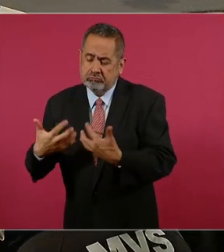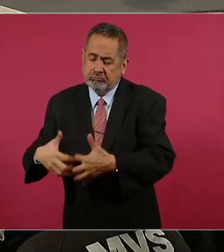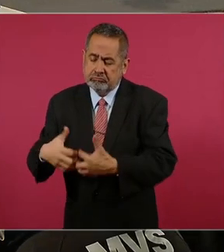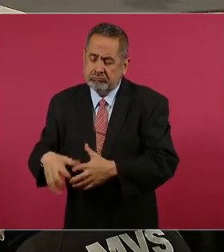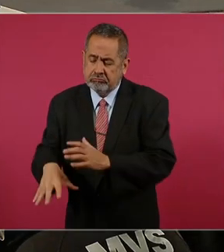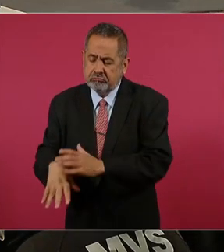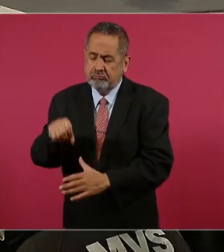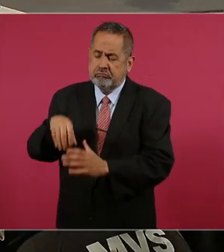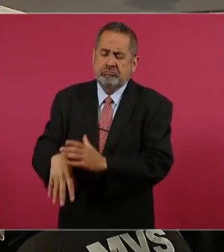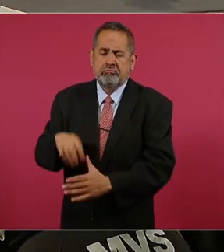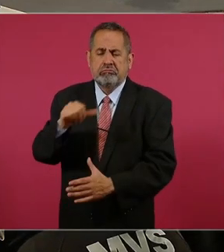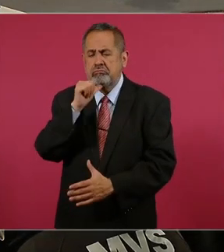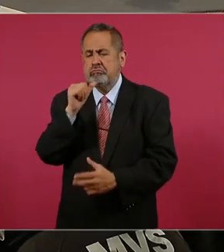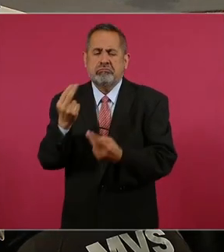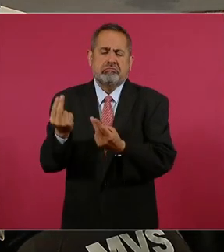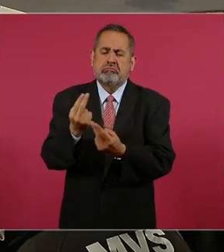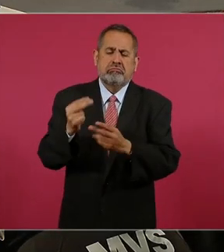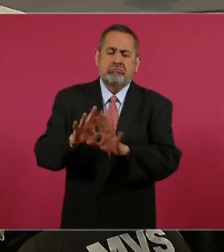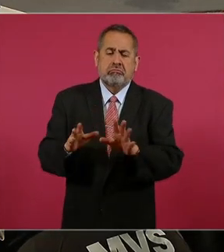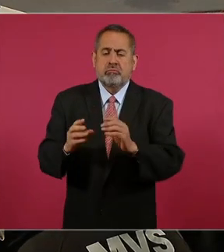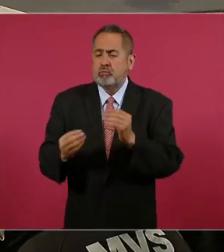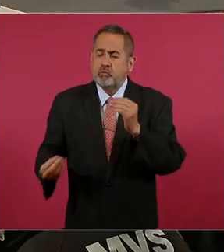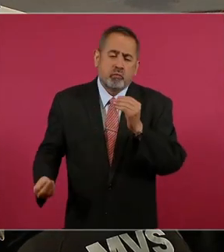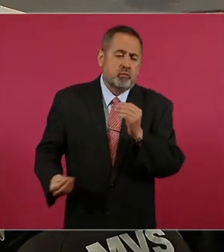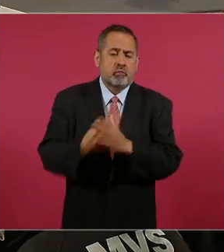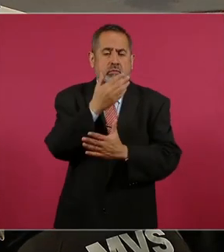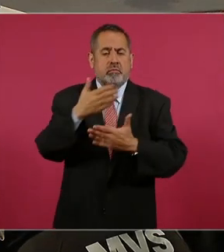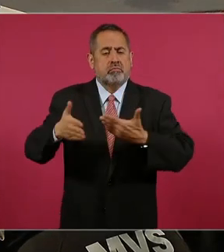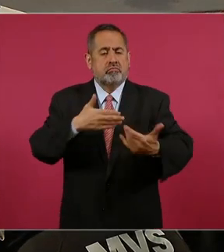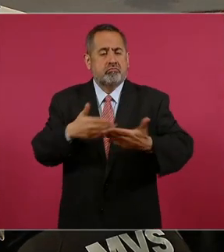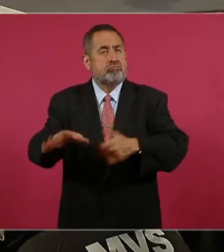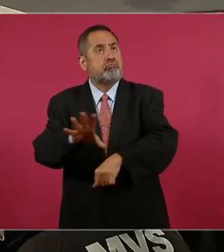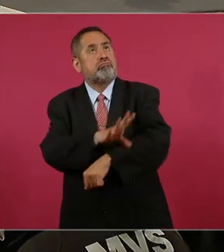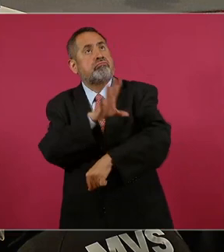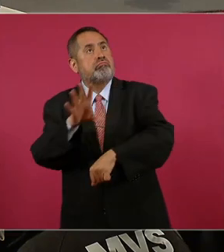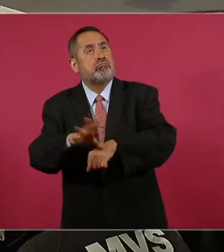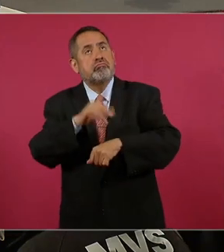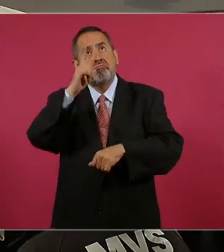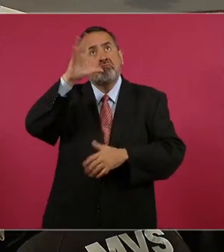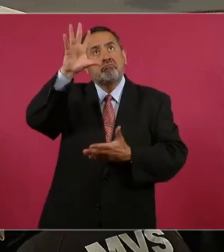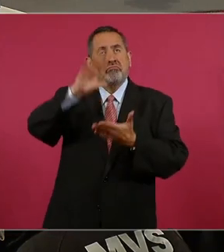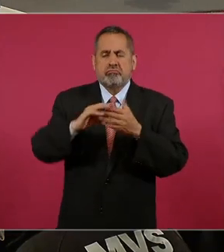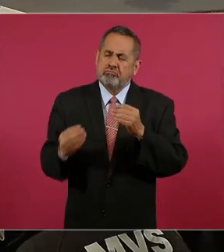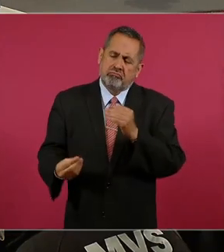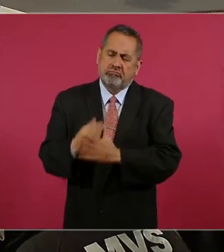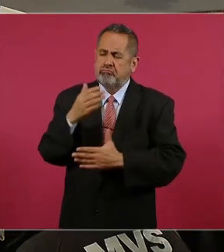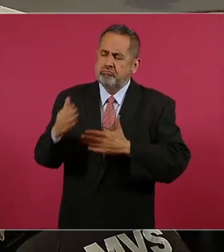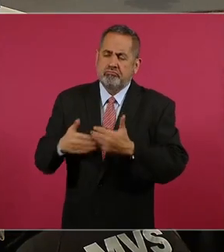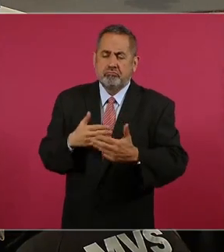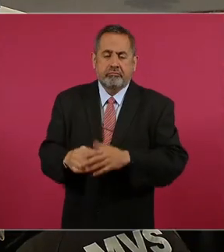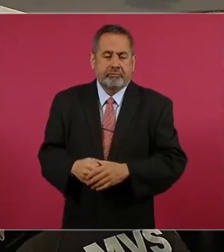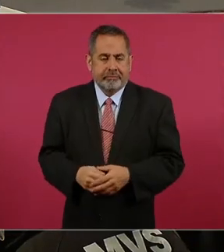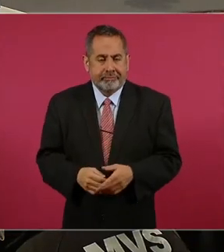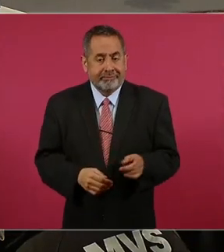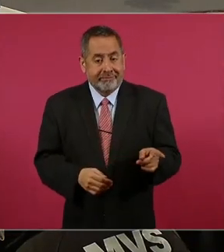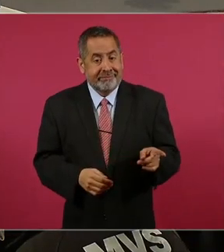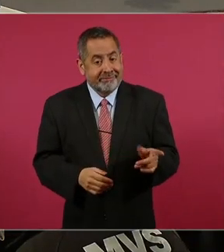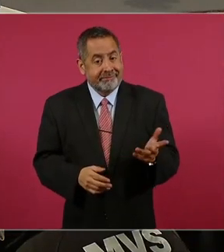los combustibles fósiles porque todo iba a ser eléctrico y empezaron las